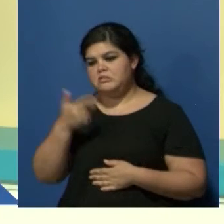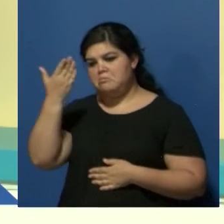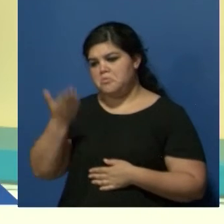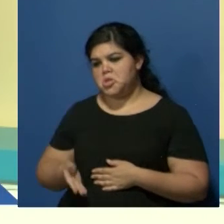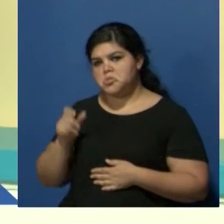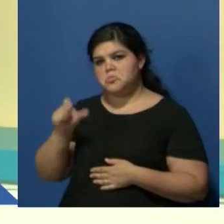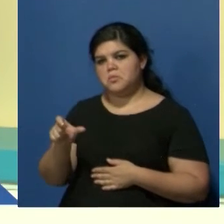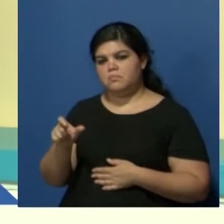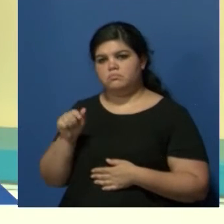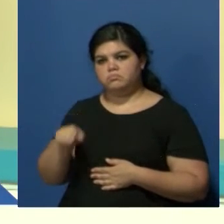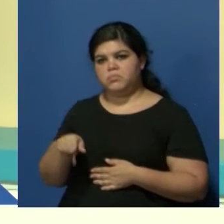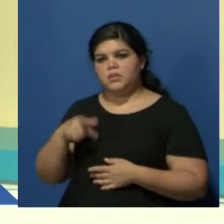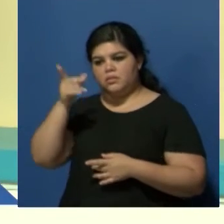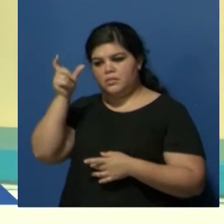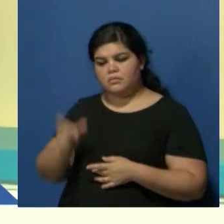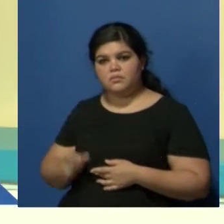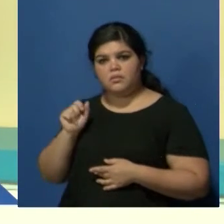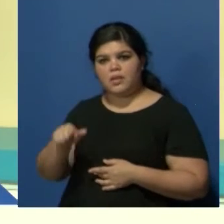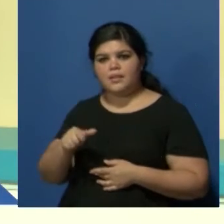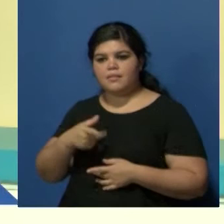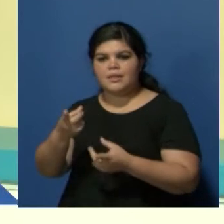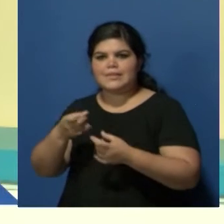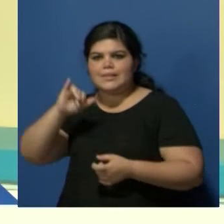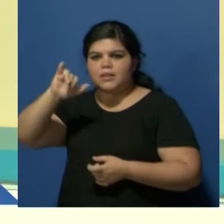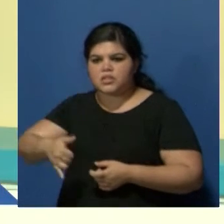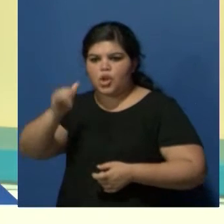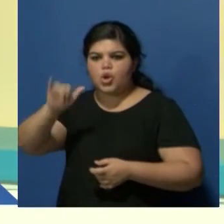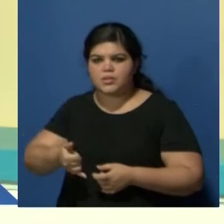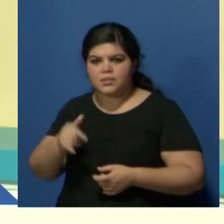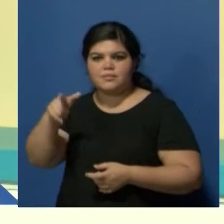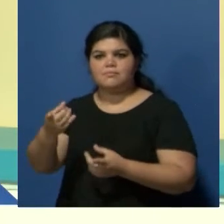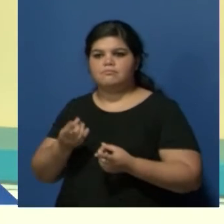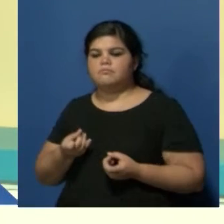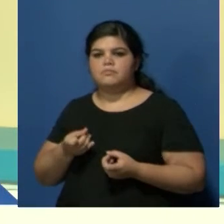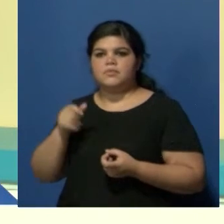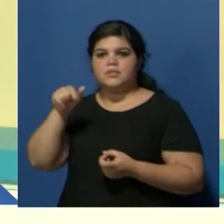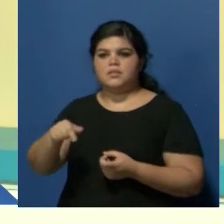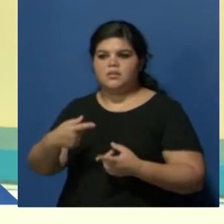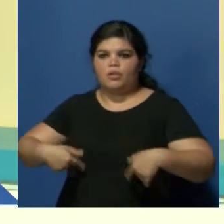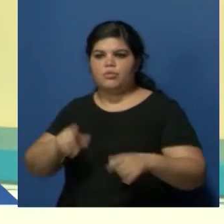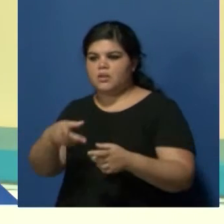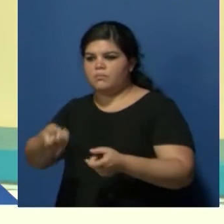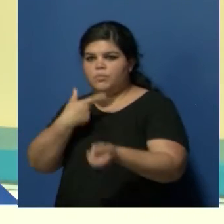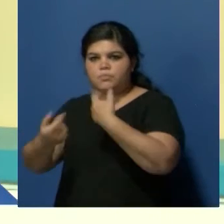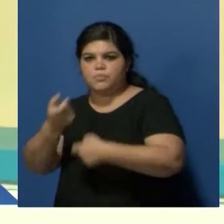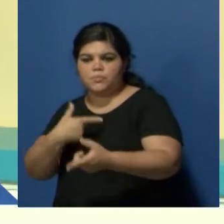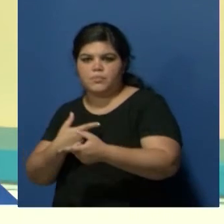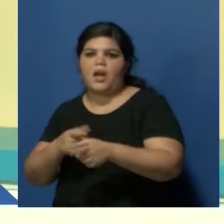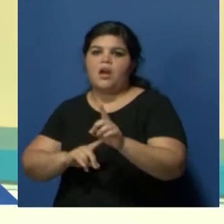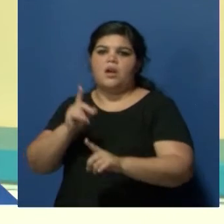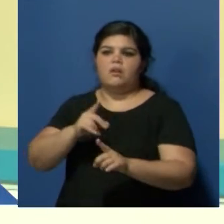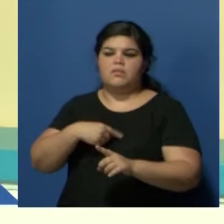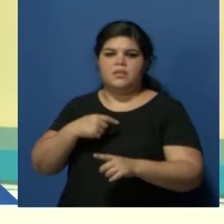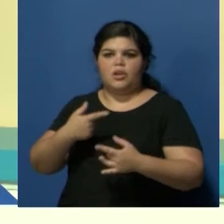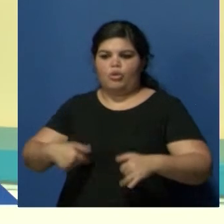empieza a hacer girar su vida alrededor de ese consumo. Bien. Y todo lo demás que ha tenido que ver con su vida hasta hace poco, empieza a caer, empieza a perder